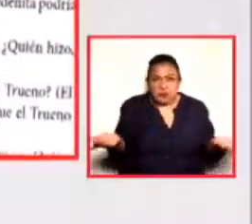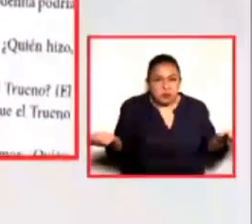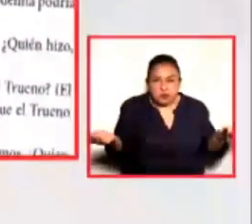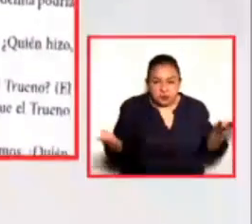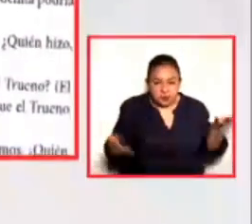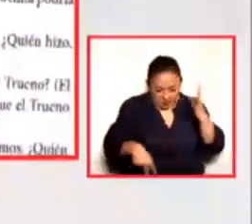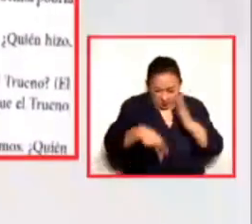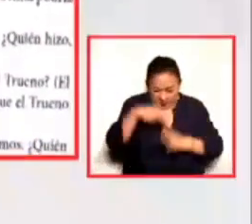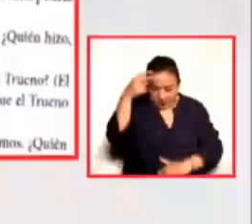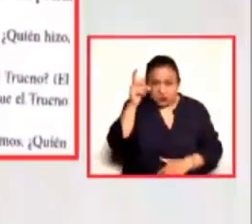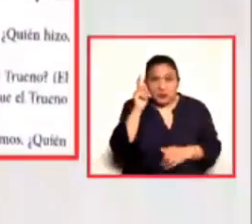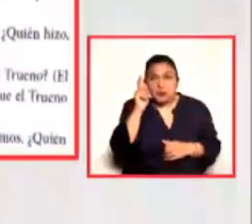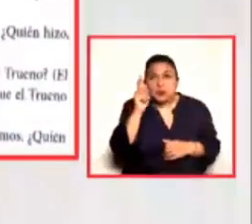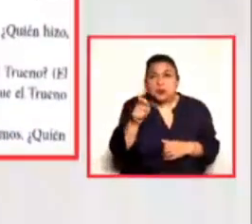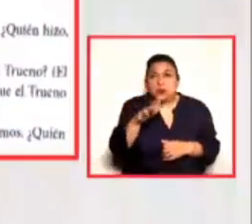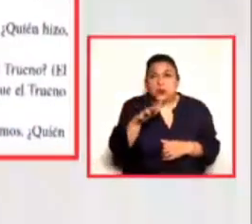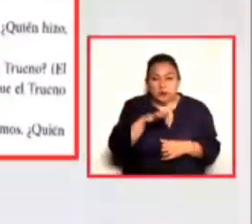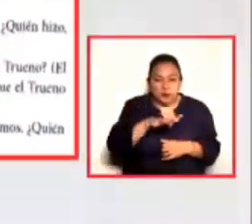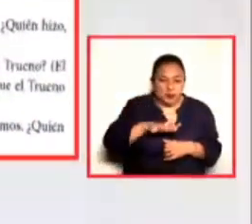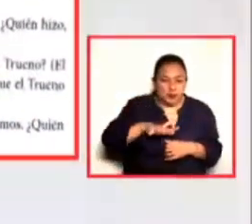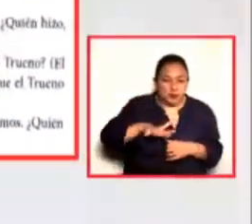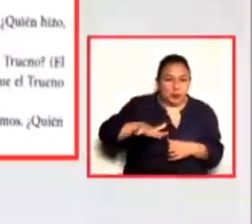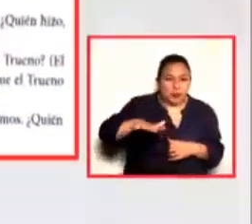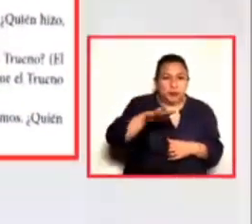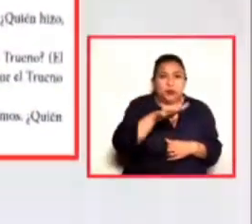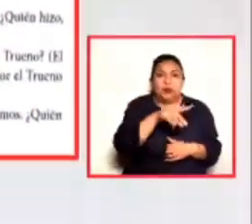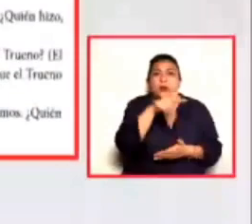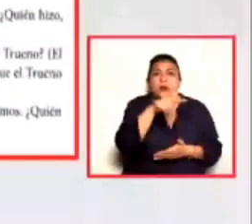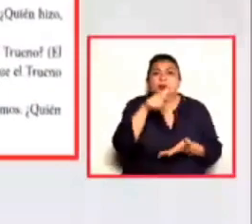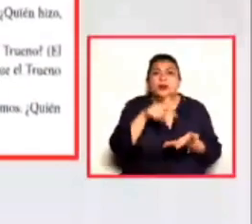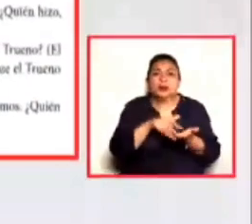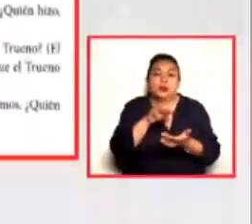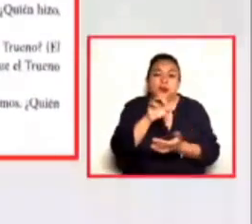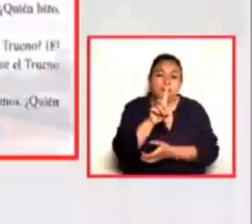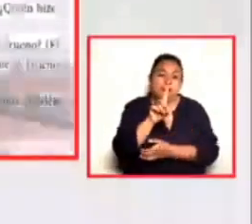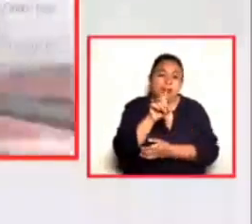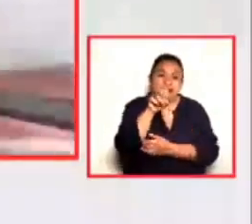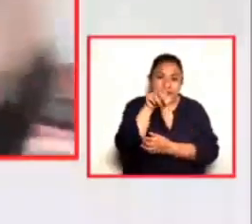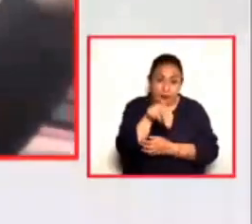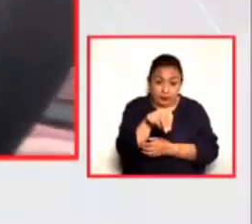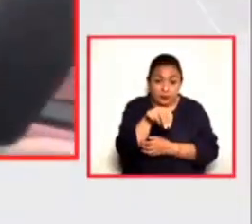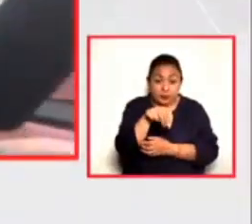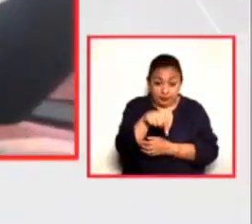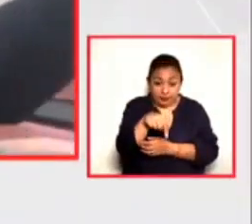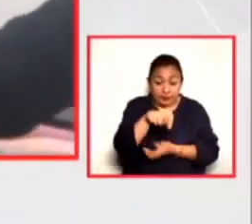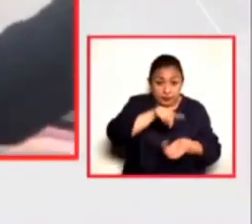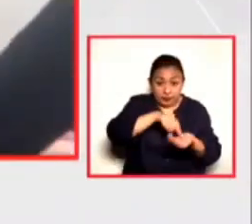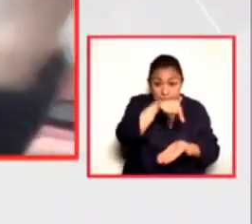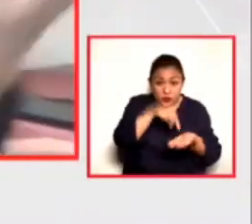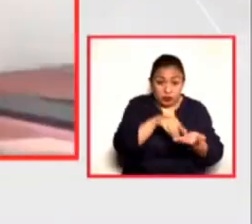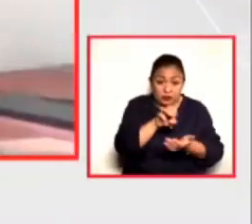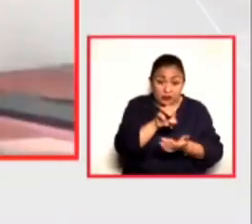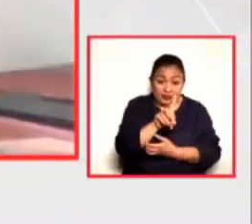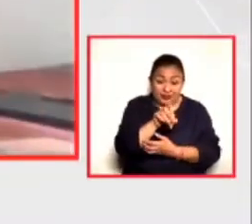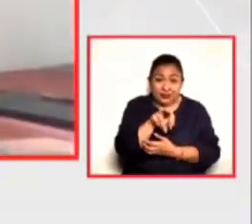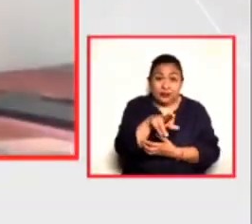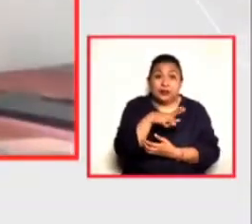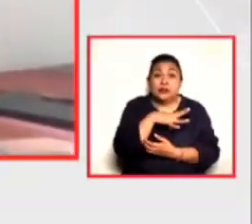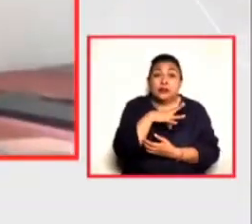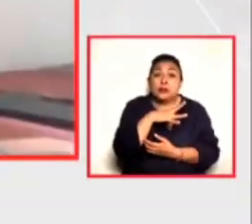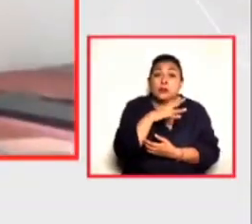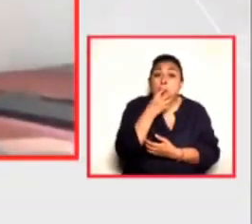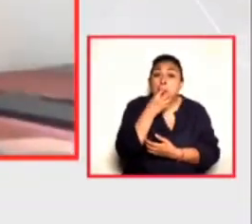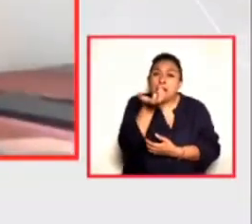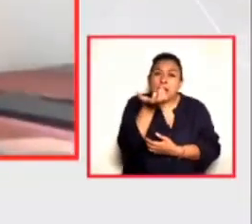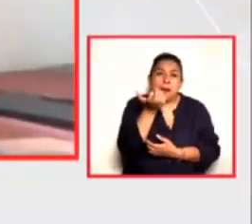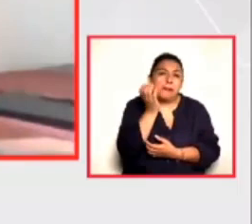espacio del Edén. Y estando en el Edén, aparece una manzana, cosa que es muy arbitraria